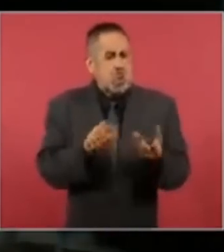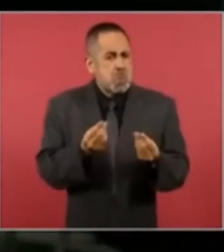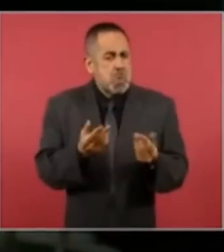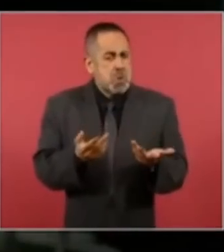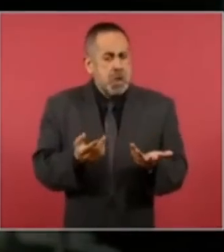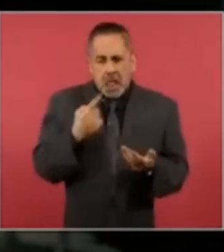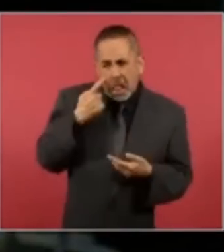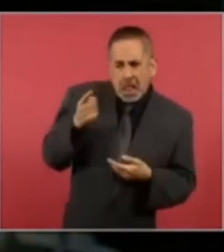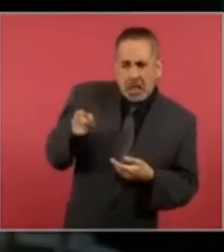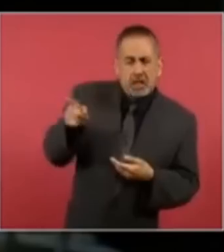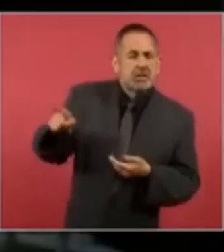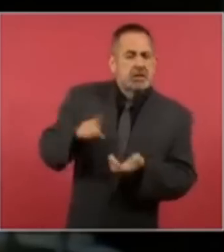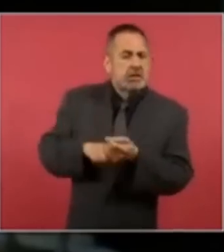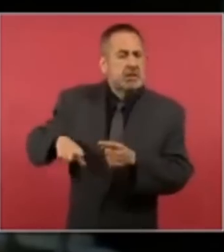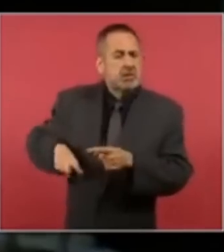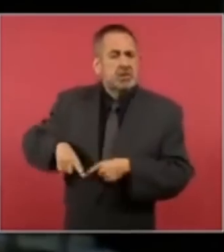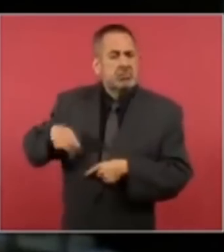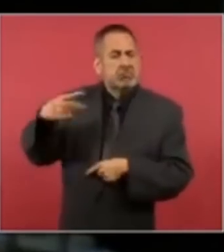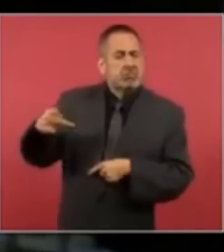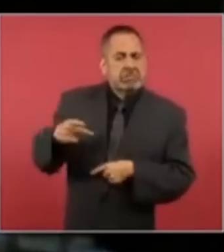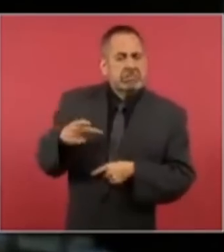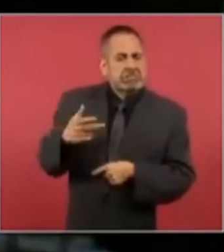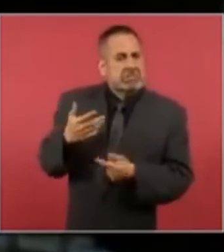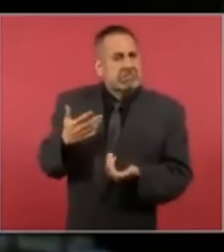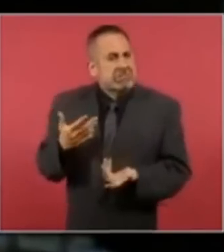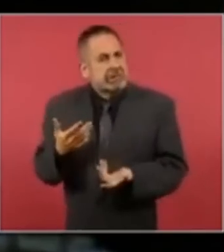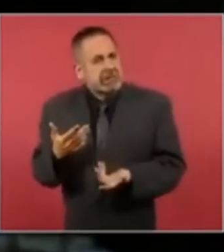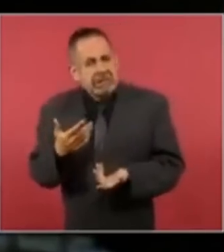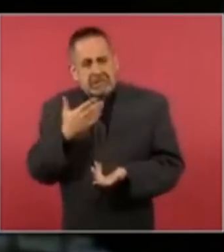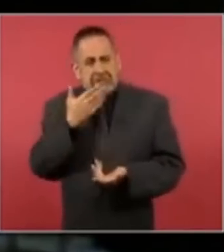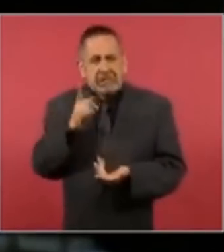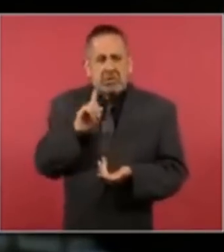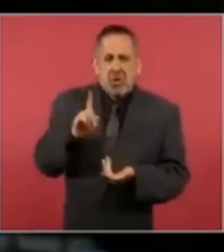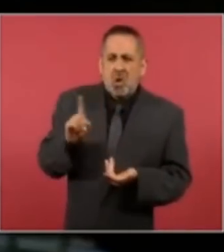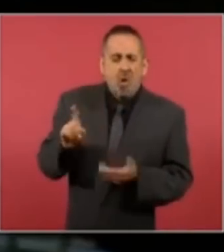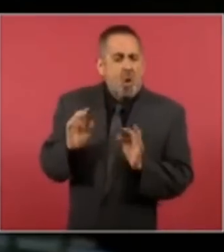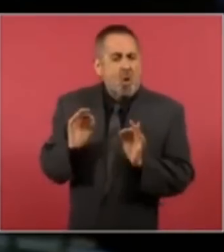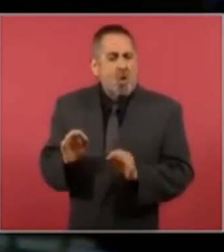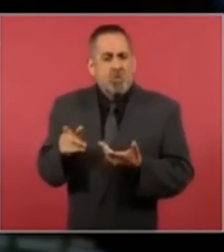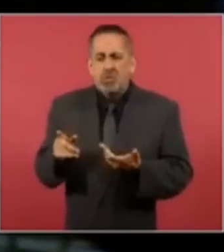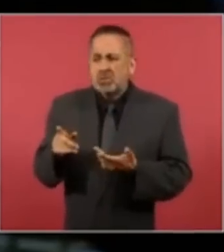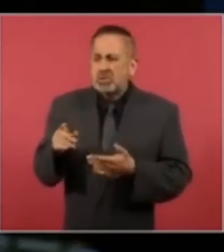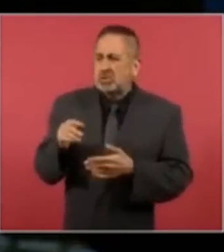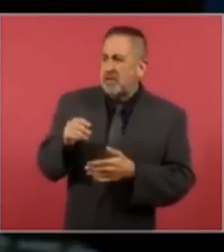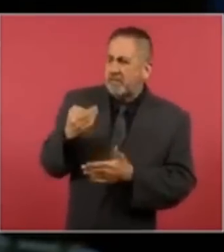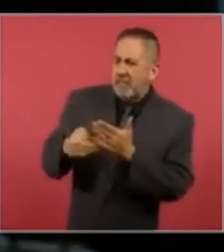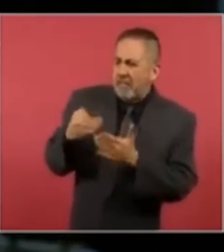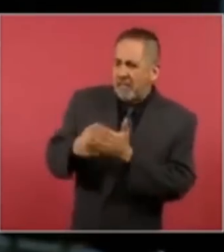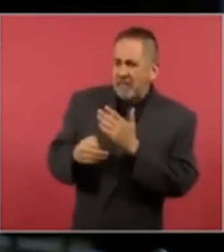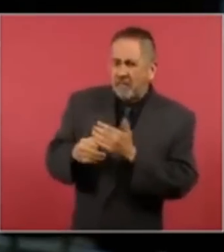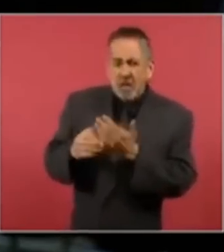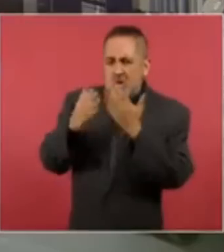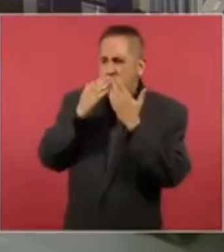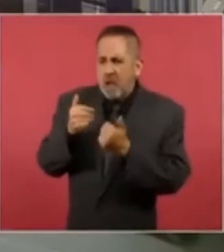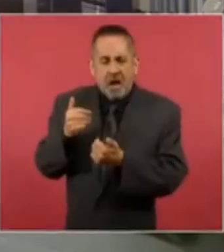demuestra que los servicios de salud públicos aún siguen siendo deficientes e